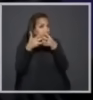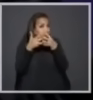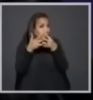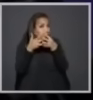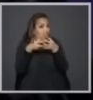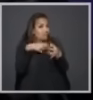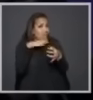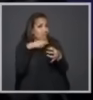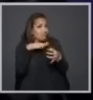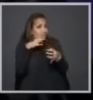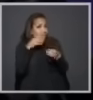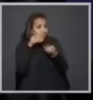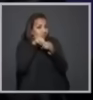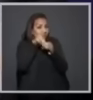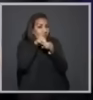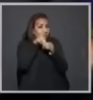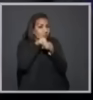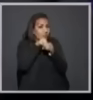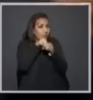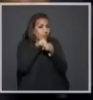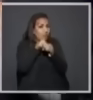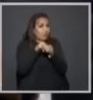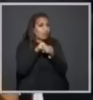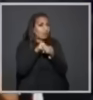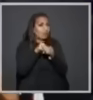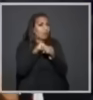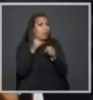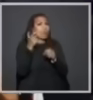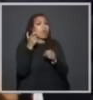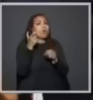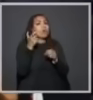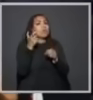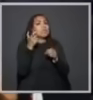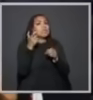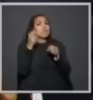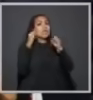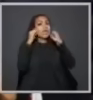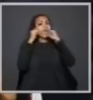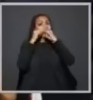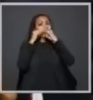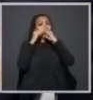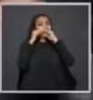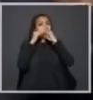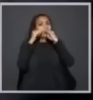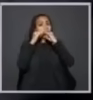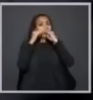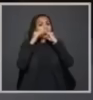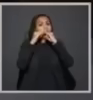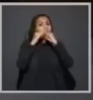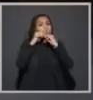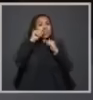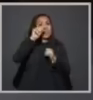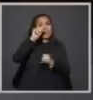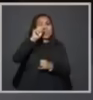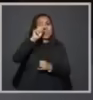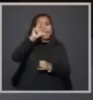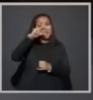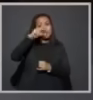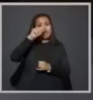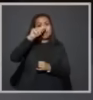asunto. Es el Instituto de la Transparencia. ¿Cuánto nos cuesta el Instituto de la Transparencia? 1,000 millones de